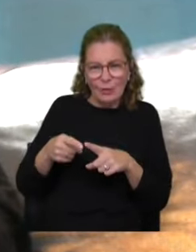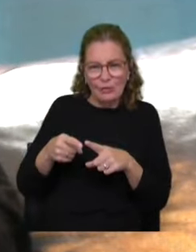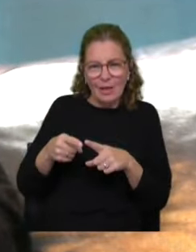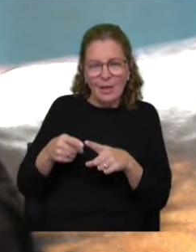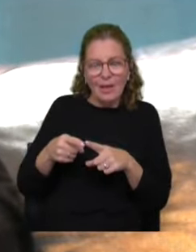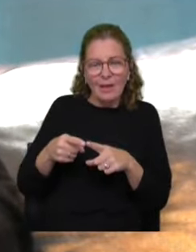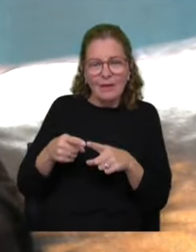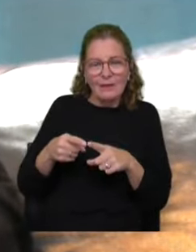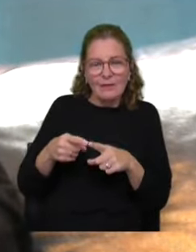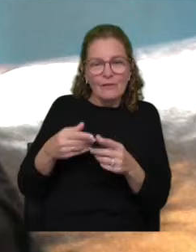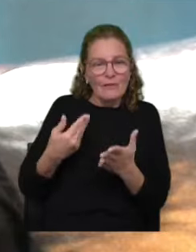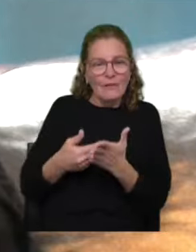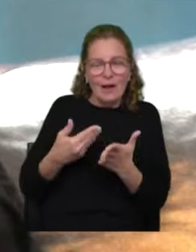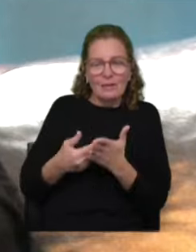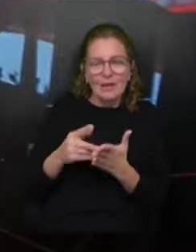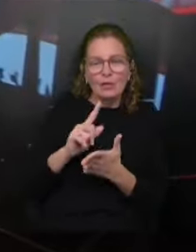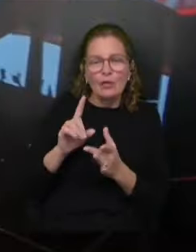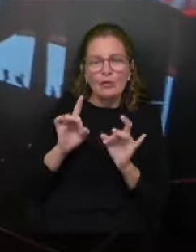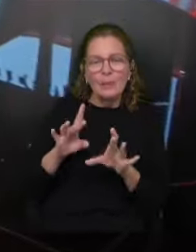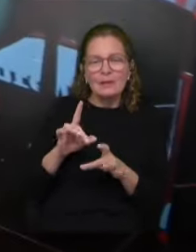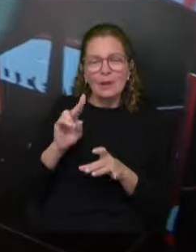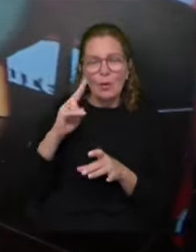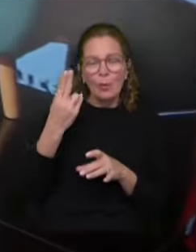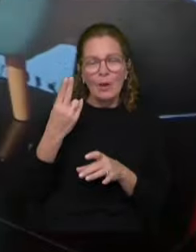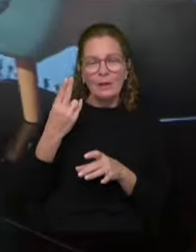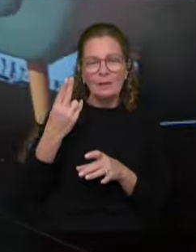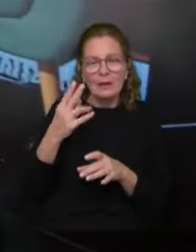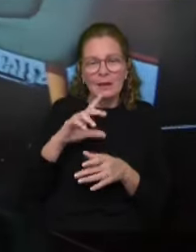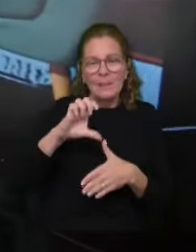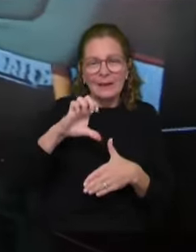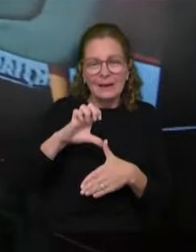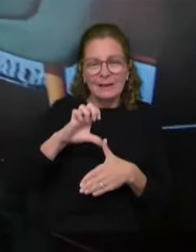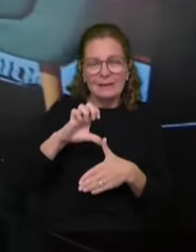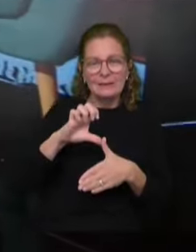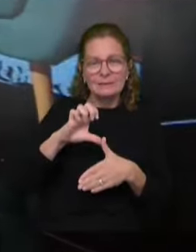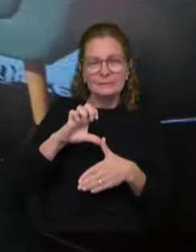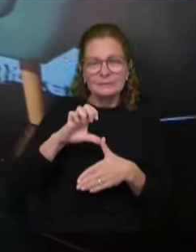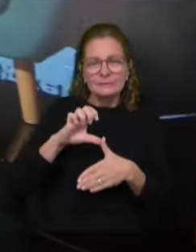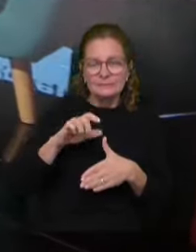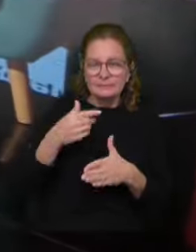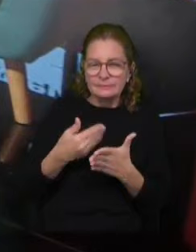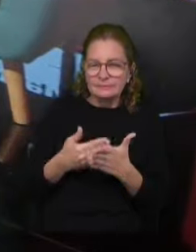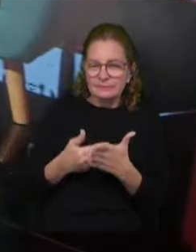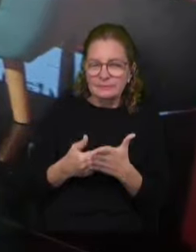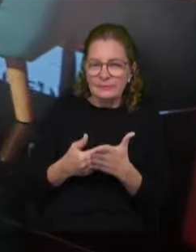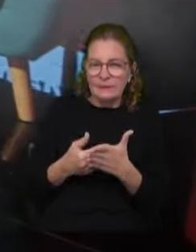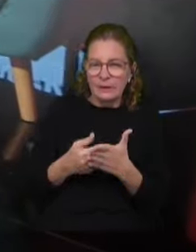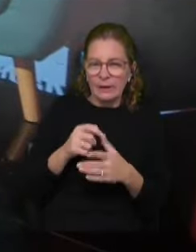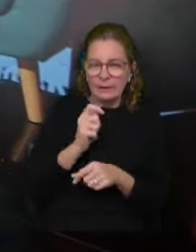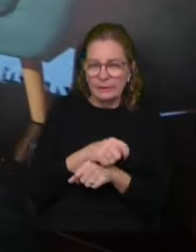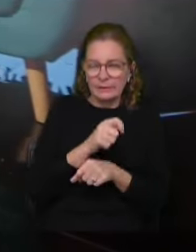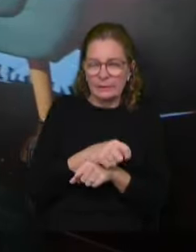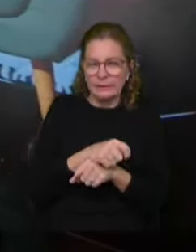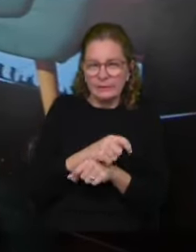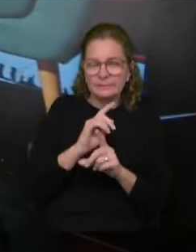estamos al debe, no solo en Uruguay, sino que en América Latina, estamos al debe con la justicia